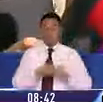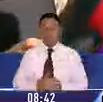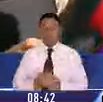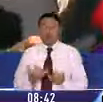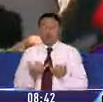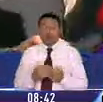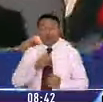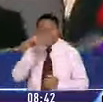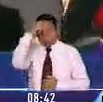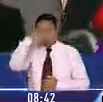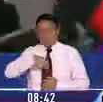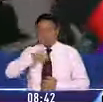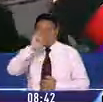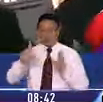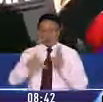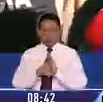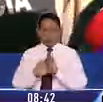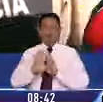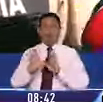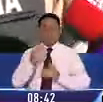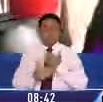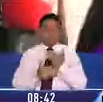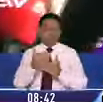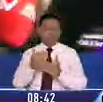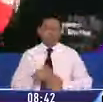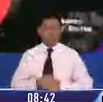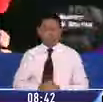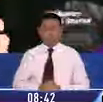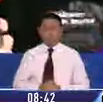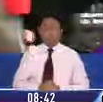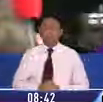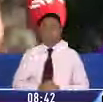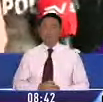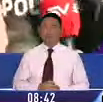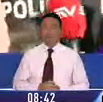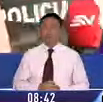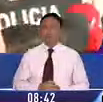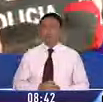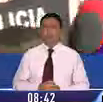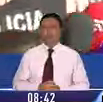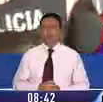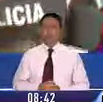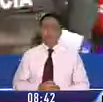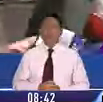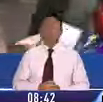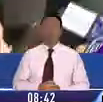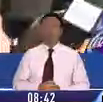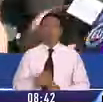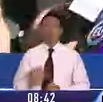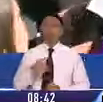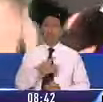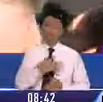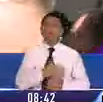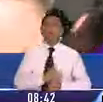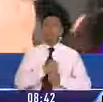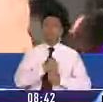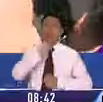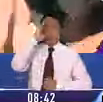algo ilegal, por lo tanto, hay que caminar hacia adelante. ¿La seguridad del Ejecutivo, se amplifica? Vuelvo a